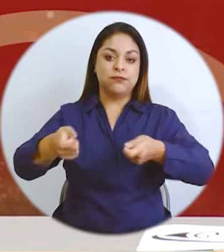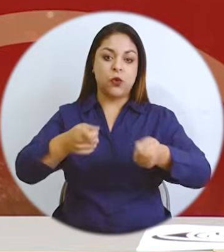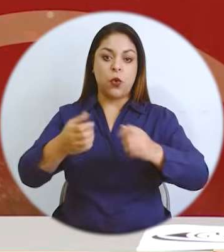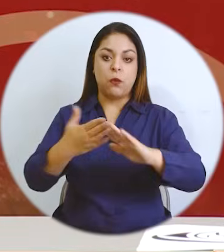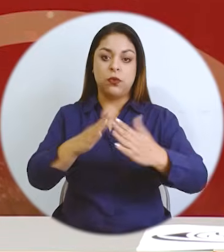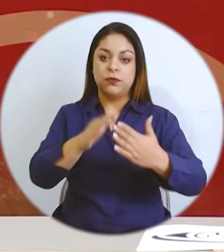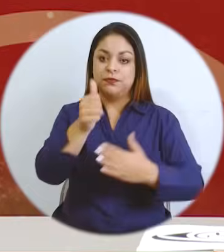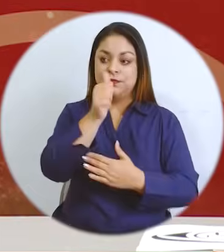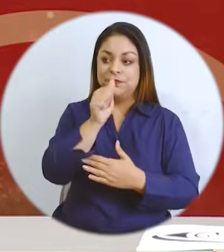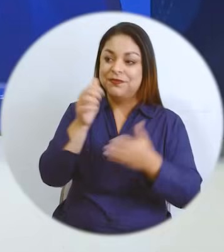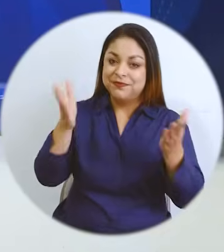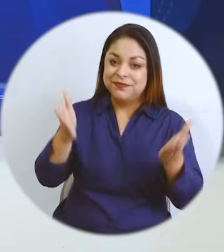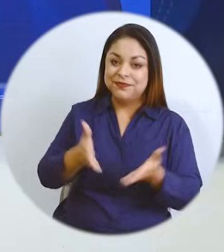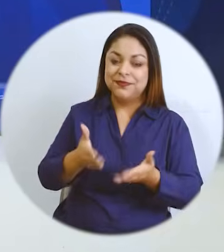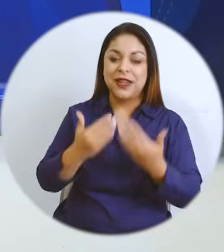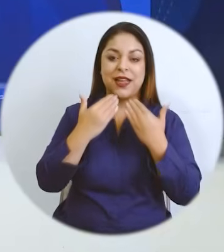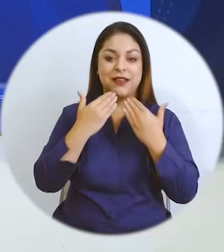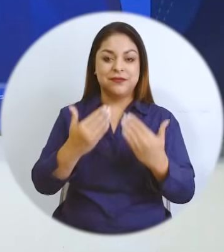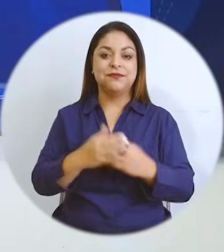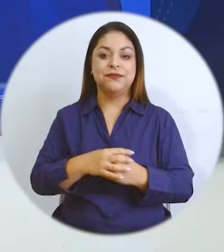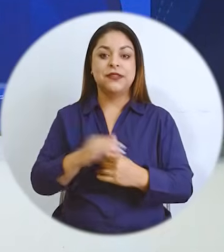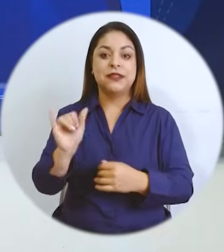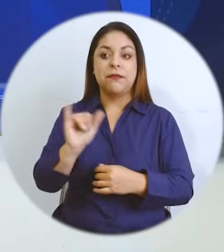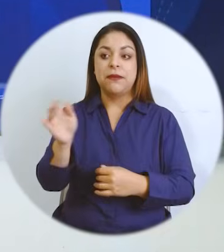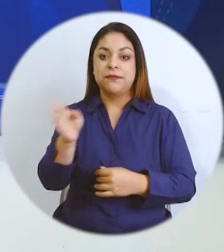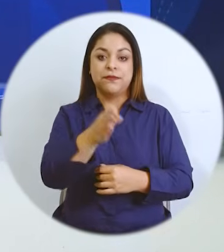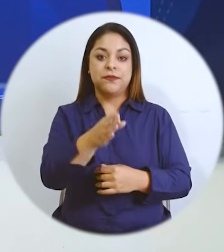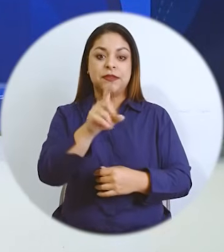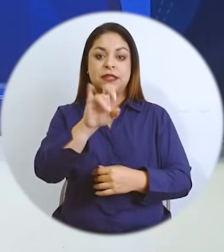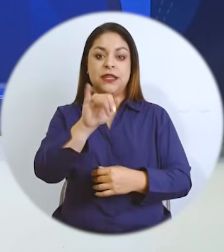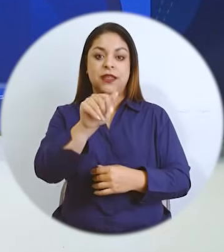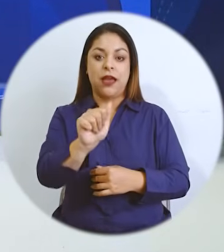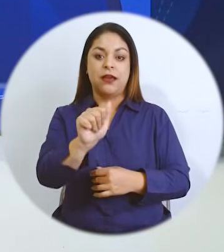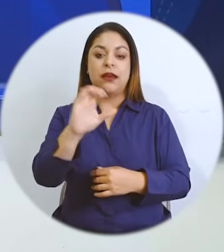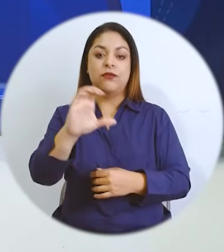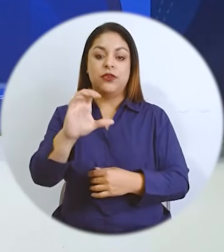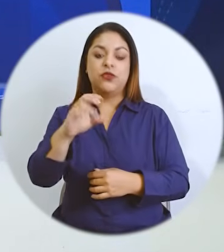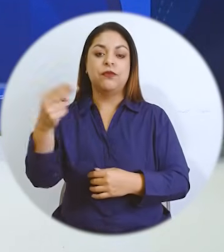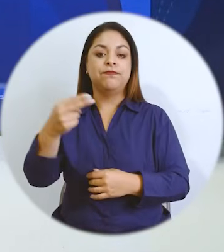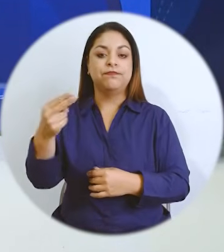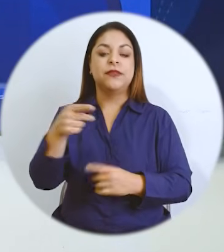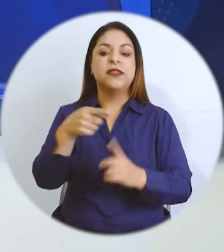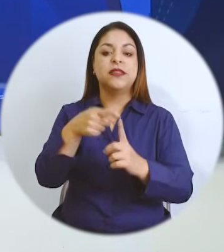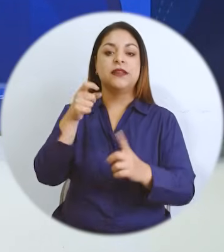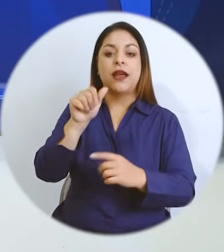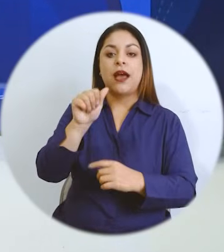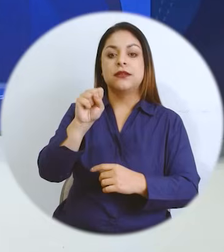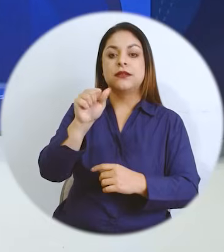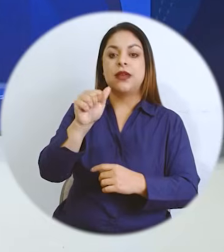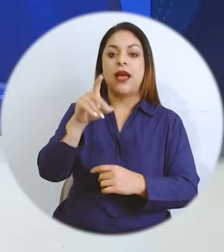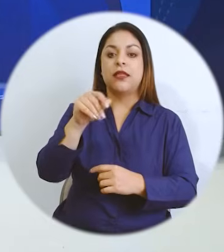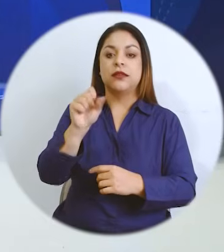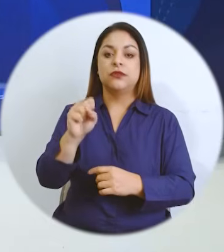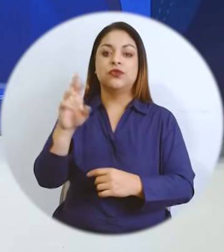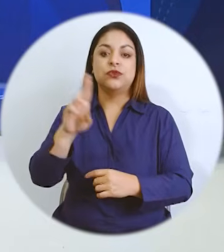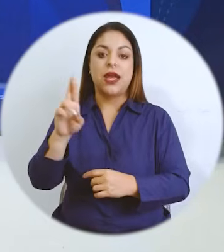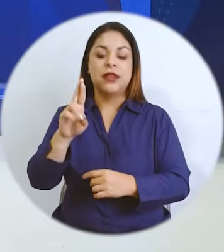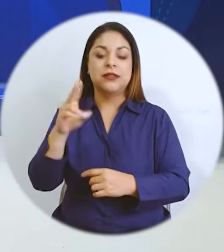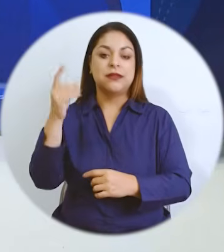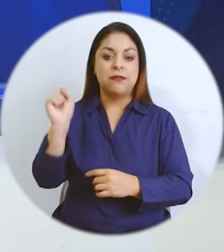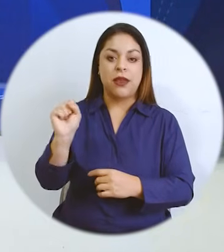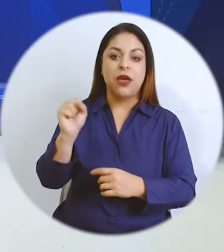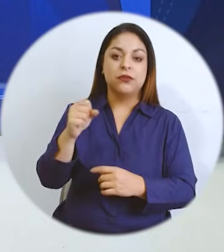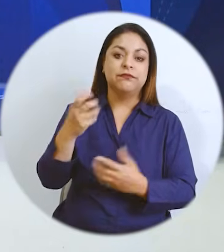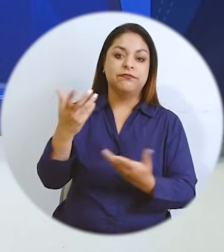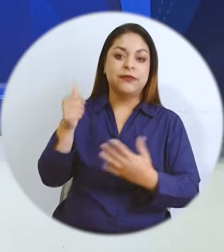Muchas gracias. Y también está con nosotros Cinia Carrillo Herrera, de la Asada de Rosales de Desamparados de